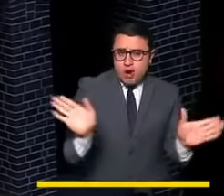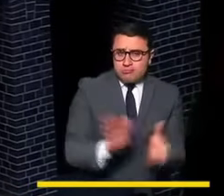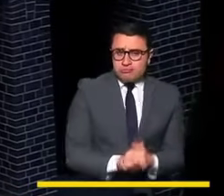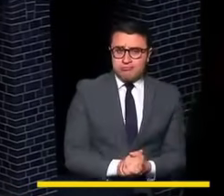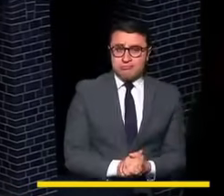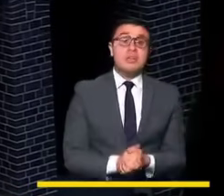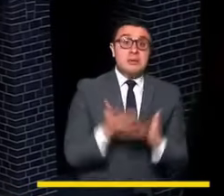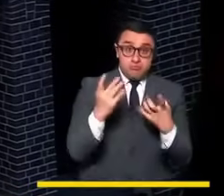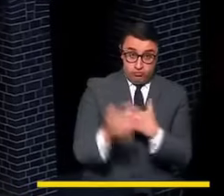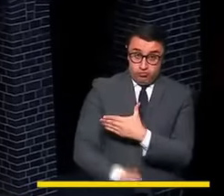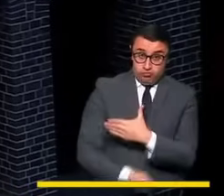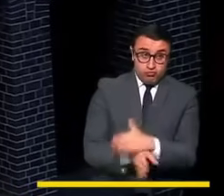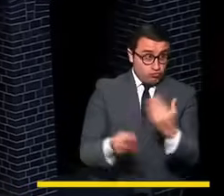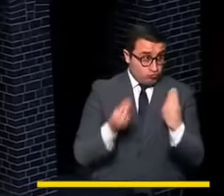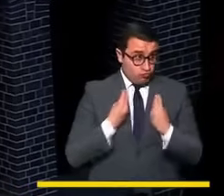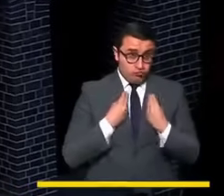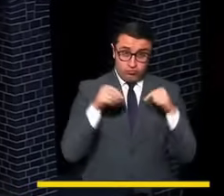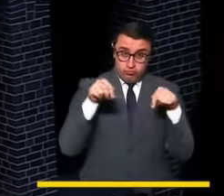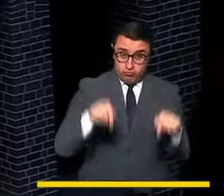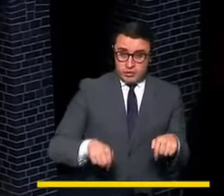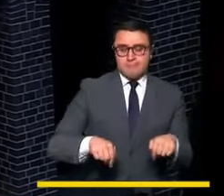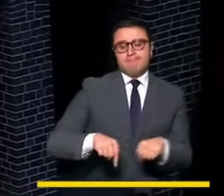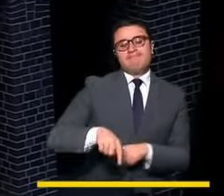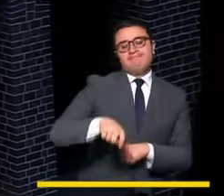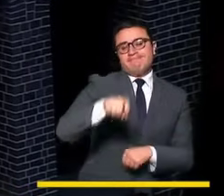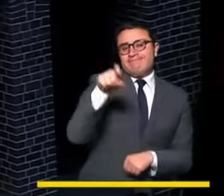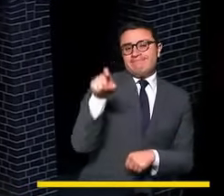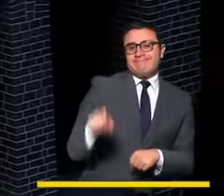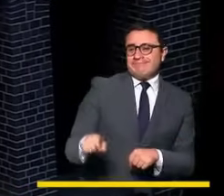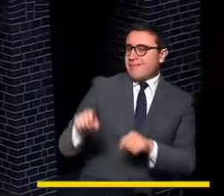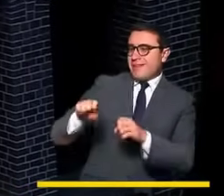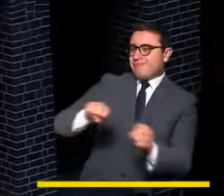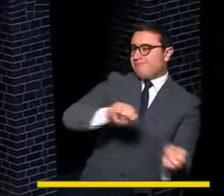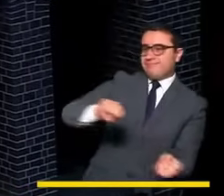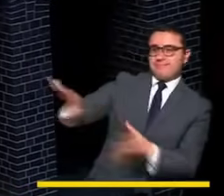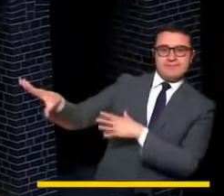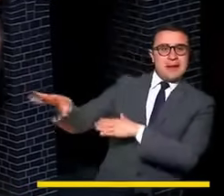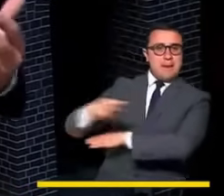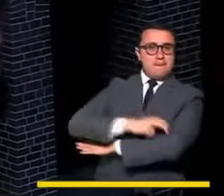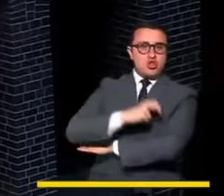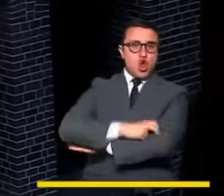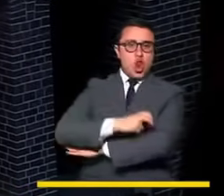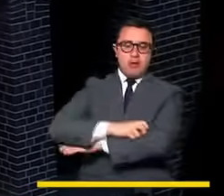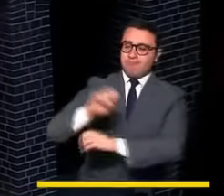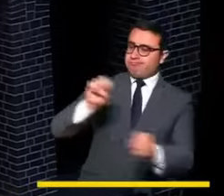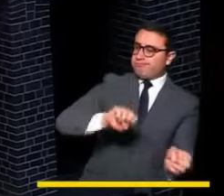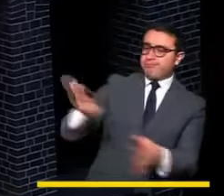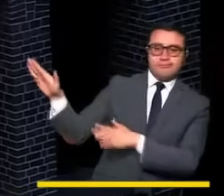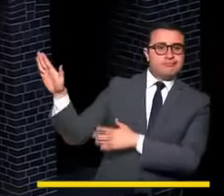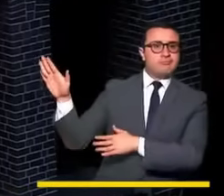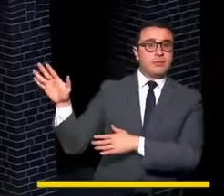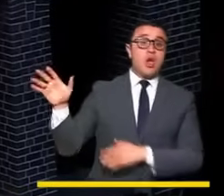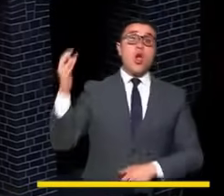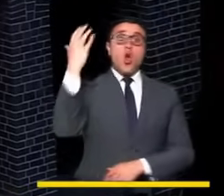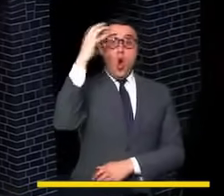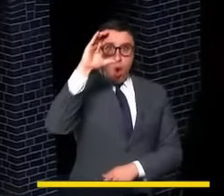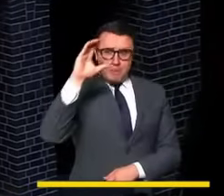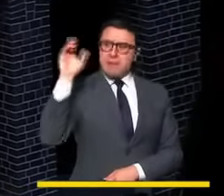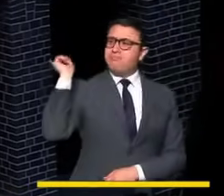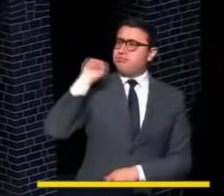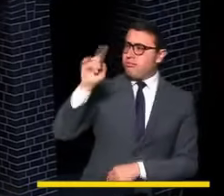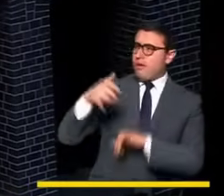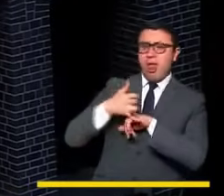seguir aquí. Y esa alternativa implica que entonces Colombia, que ha dependido precisamente de las